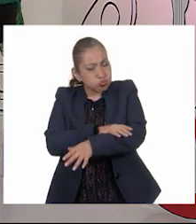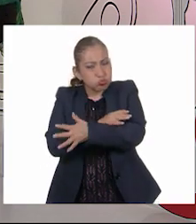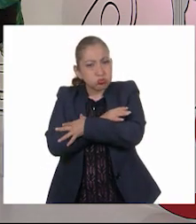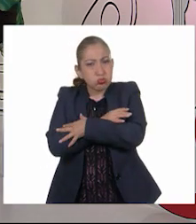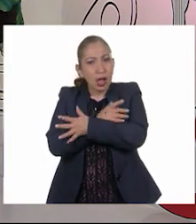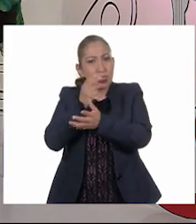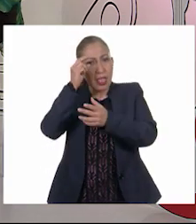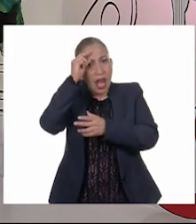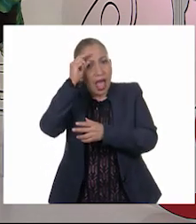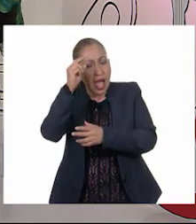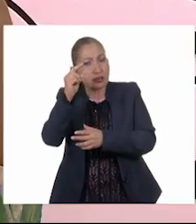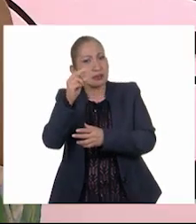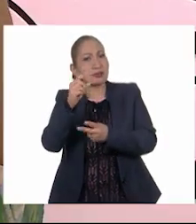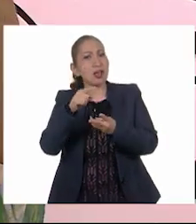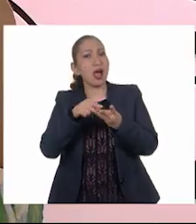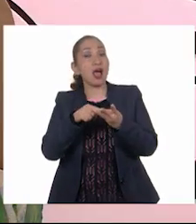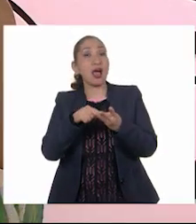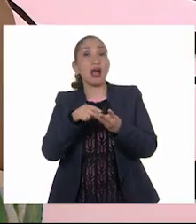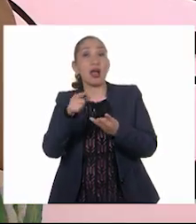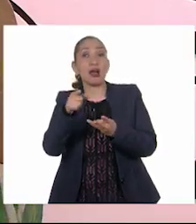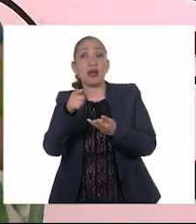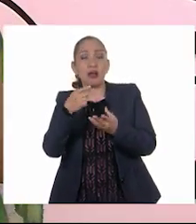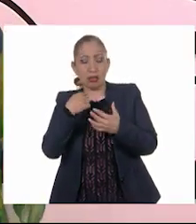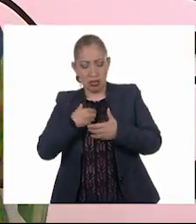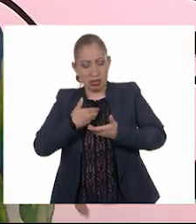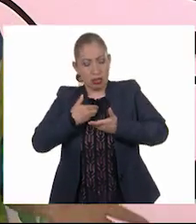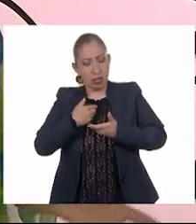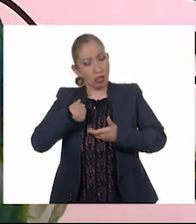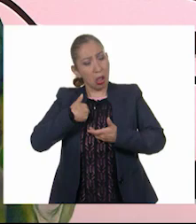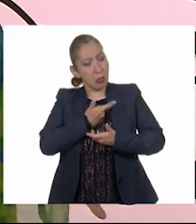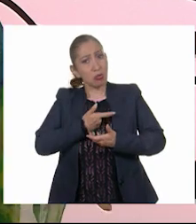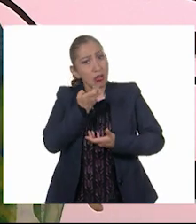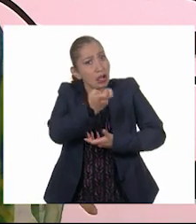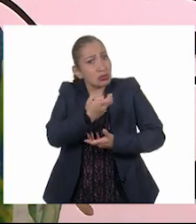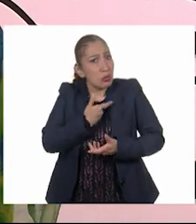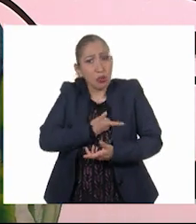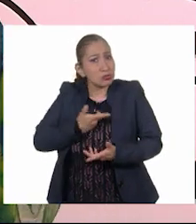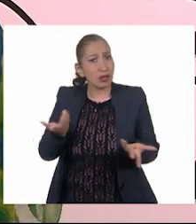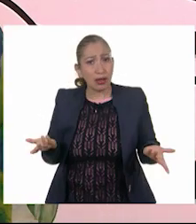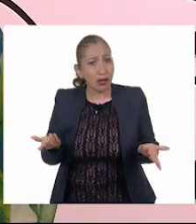su inteligencia y en eso que nos dice, esto me fascina hacer.